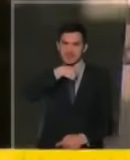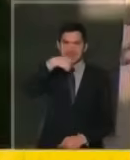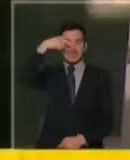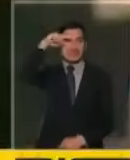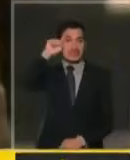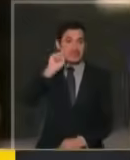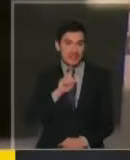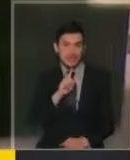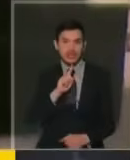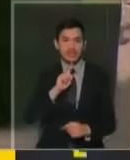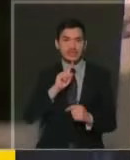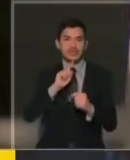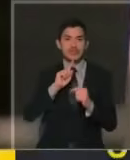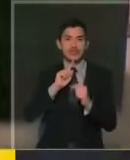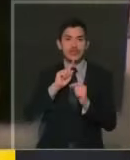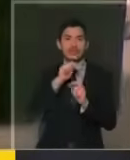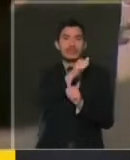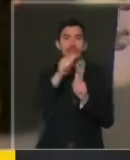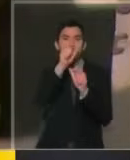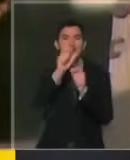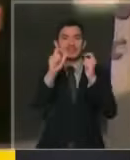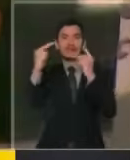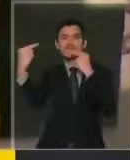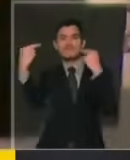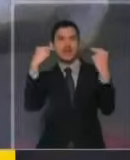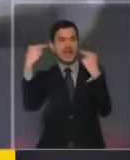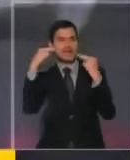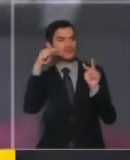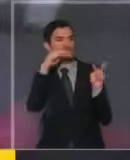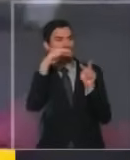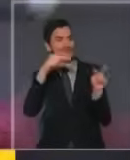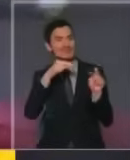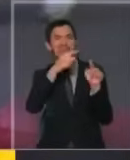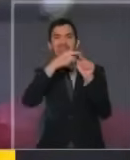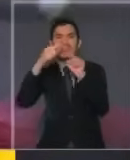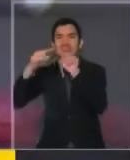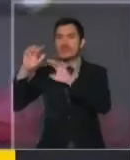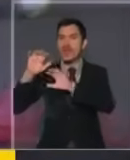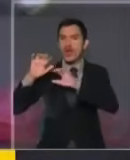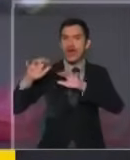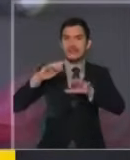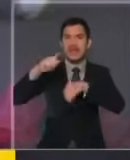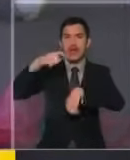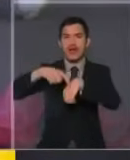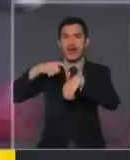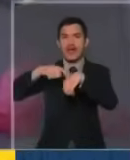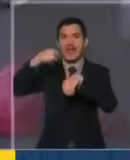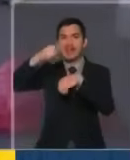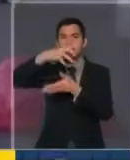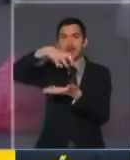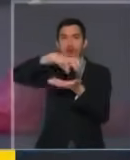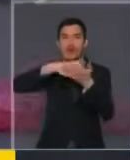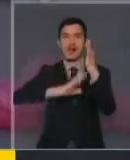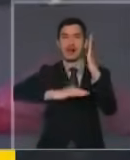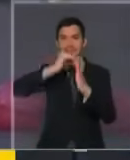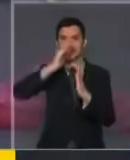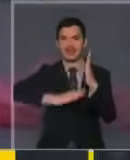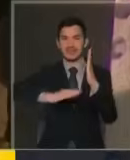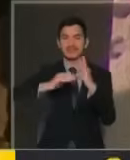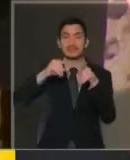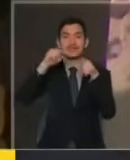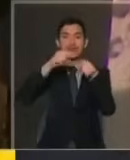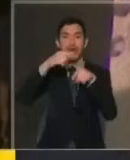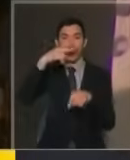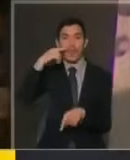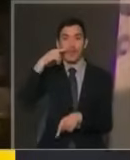lugar ante la mirada atónita de todos los vecinos, quienes se encontraban haciendo distintas actividades a esa hora allí en la comuna de La Pintana. Este hombre,